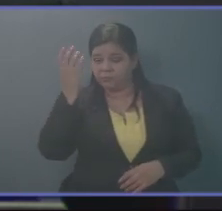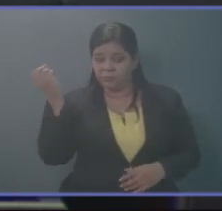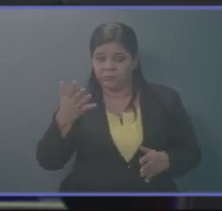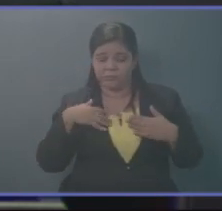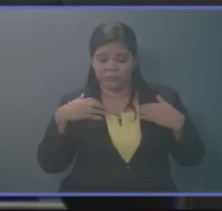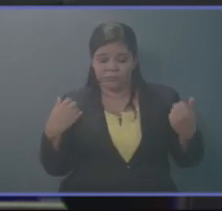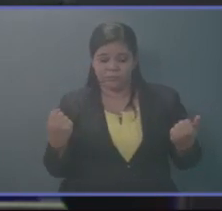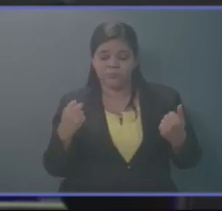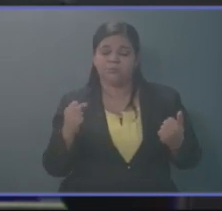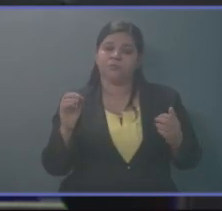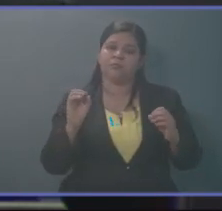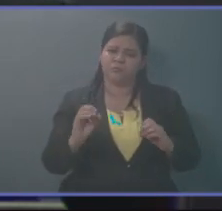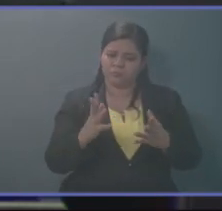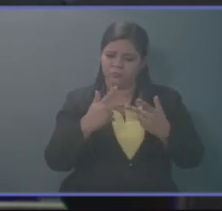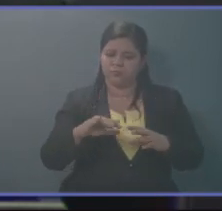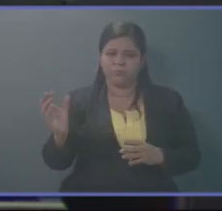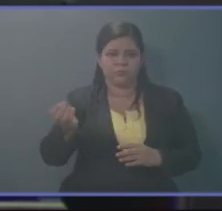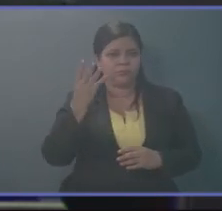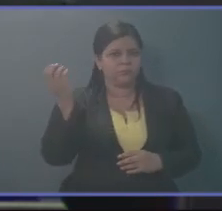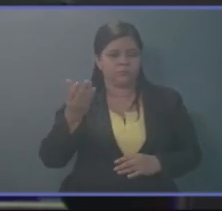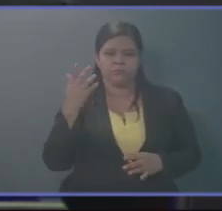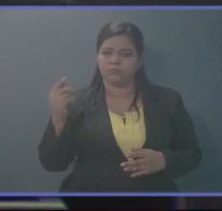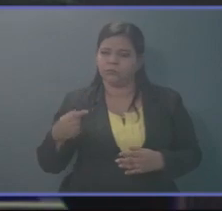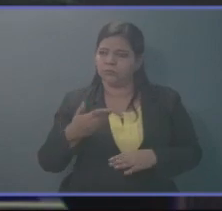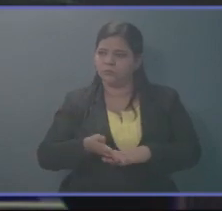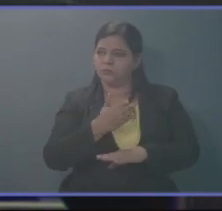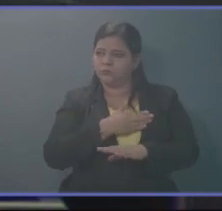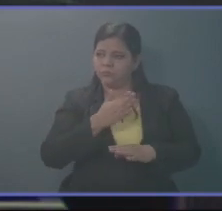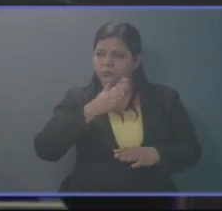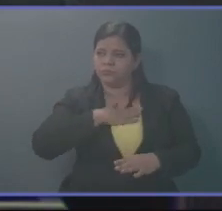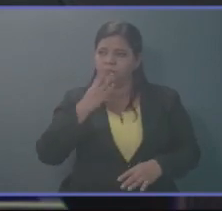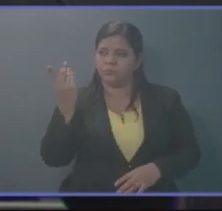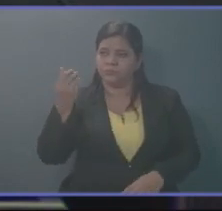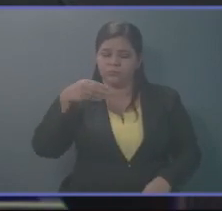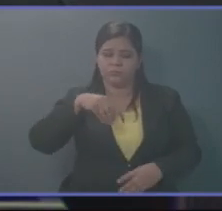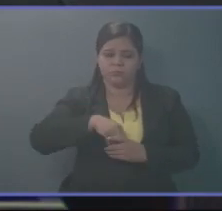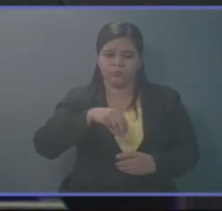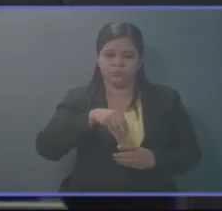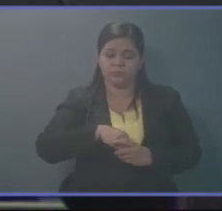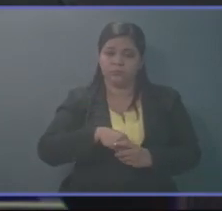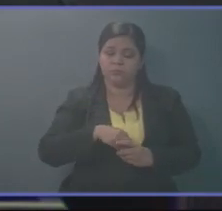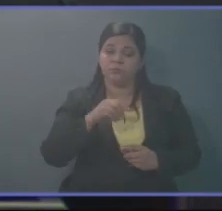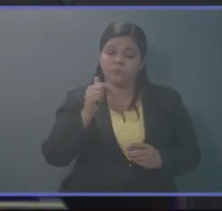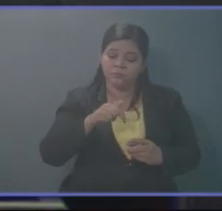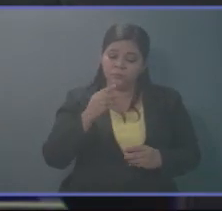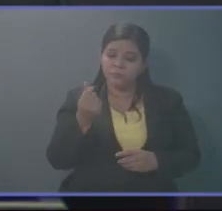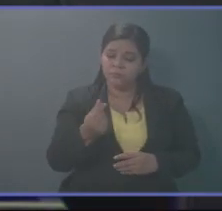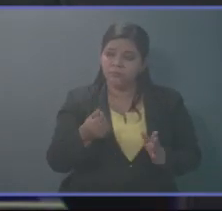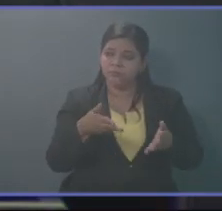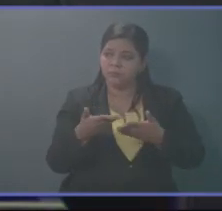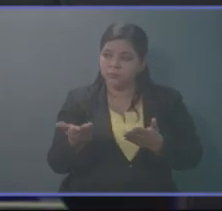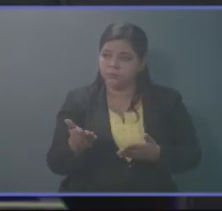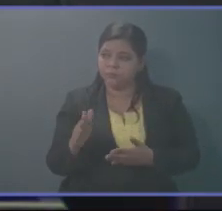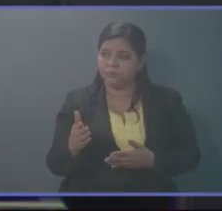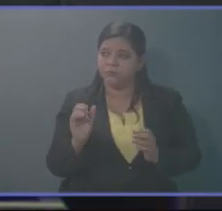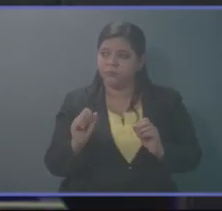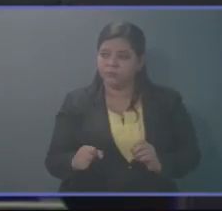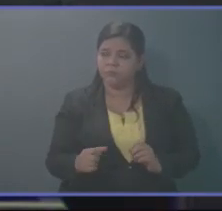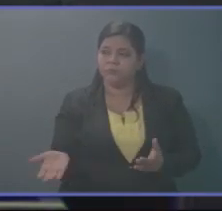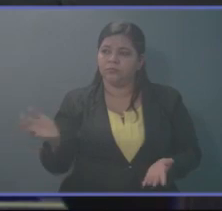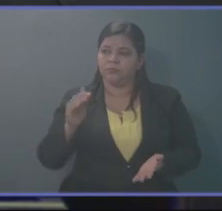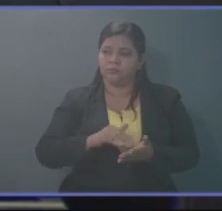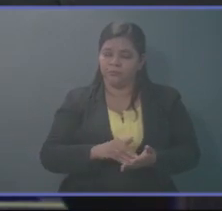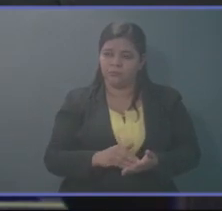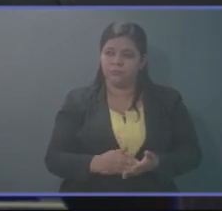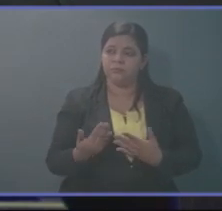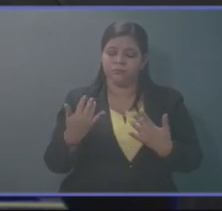o cualquier otro tipo de emergencias, es una reserva estratégica. Y ese dinero debería ser utilizado para reactivar el batallón de